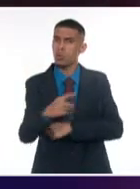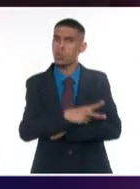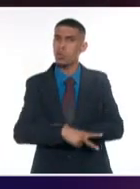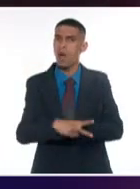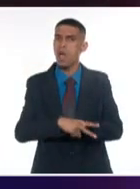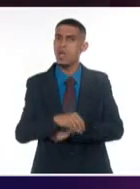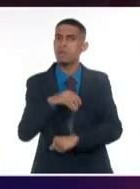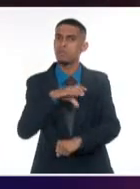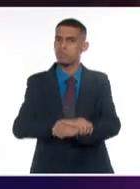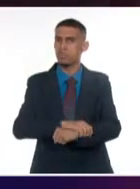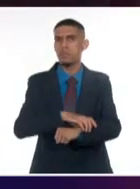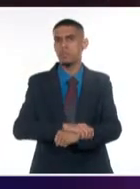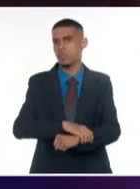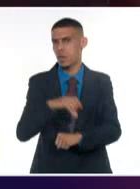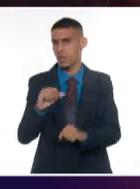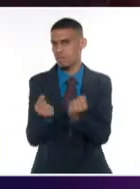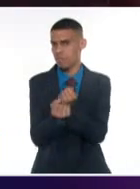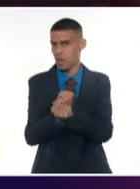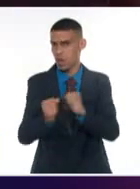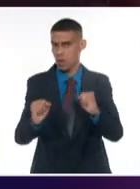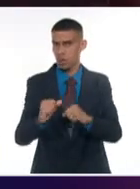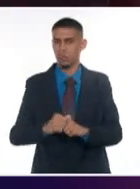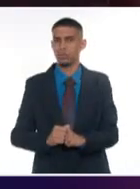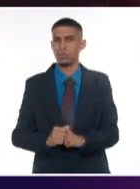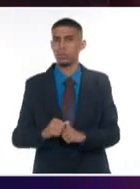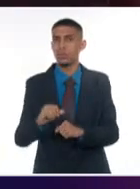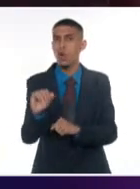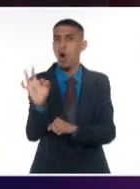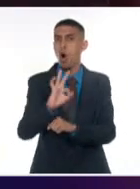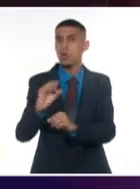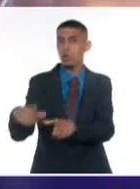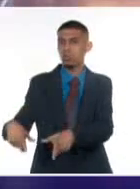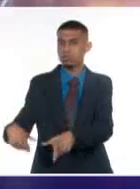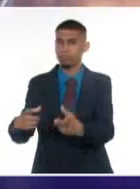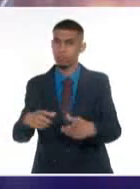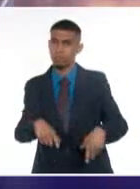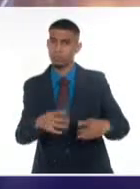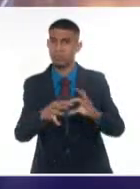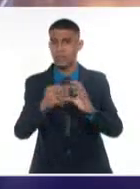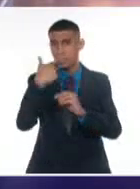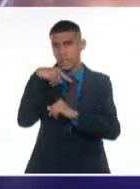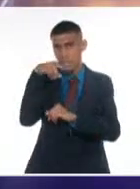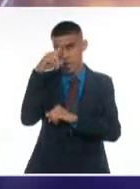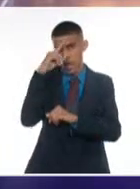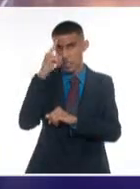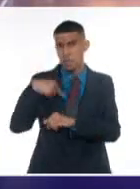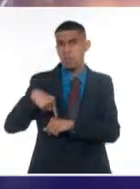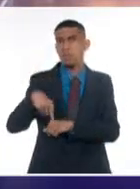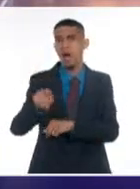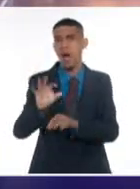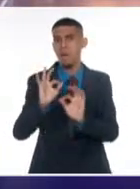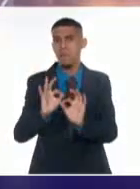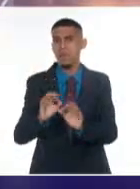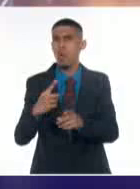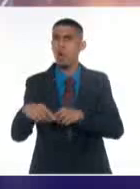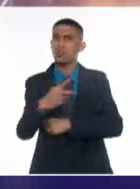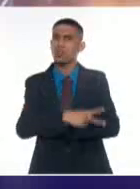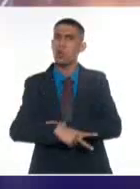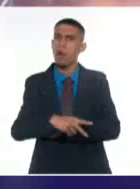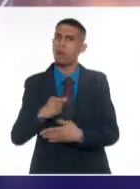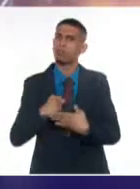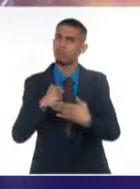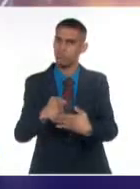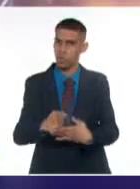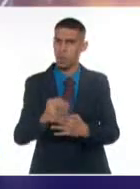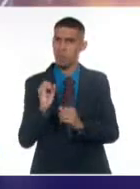33 palestinos. Entre tanto, 8 tanques con combustible y gas doméstico fueron enviados desde Egipto para la población gazatí.